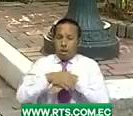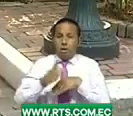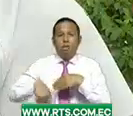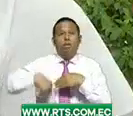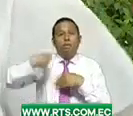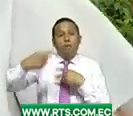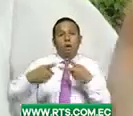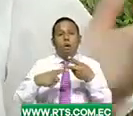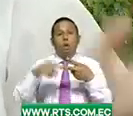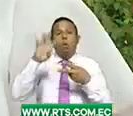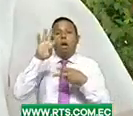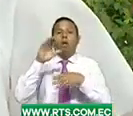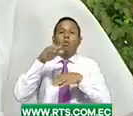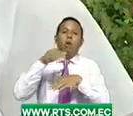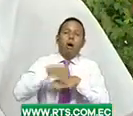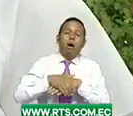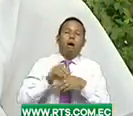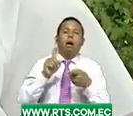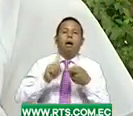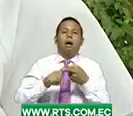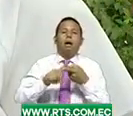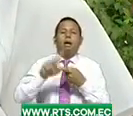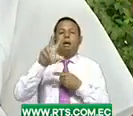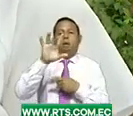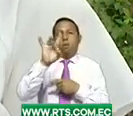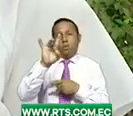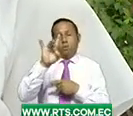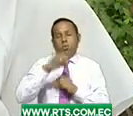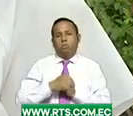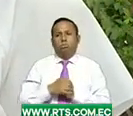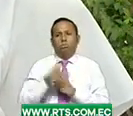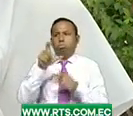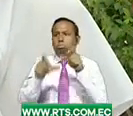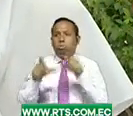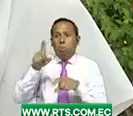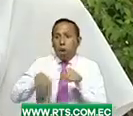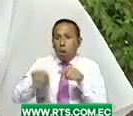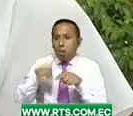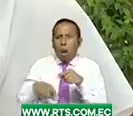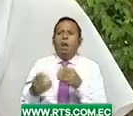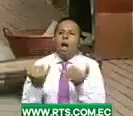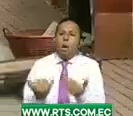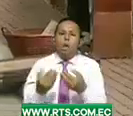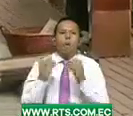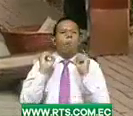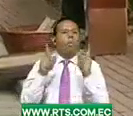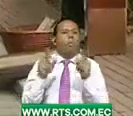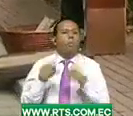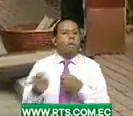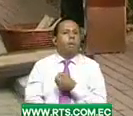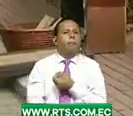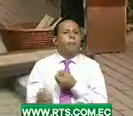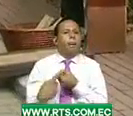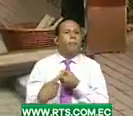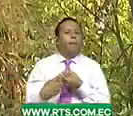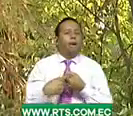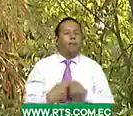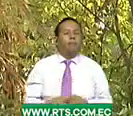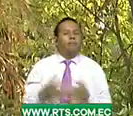4 a 8. Para todas las personas que no han podido venir, ha sido realmente enriquecedor. Es en este espacio donde